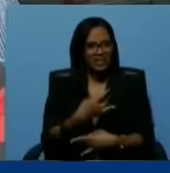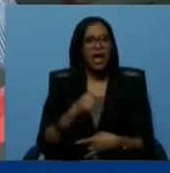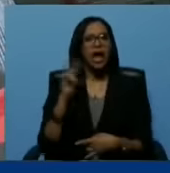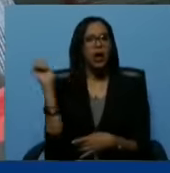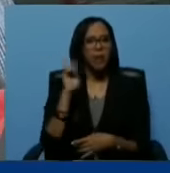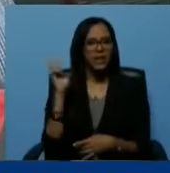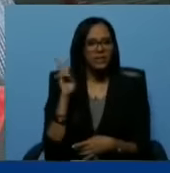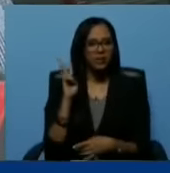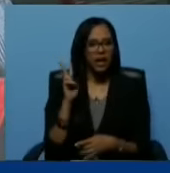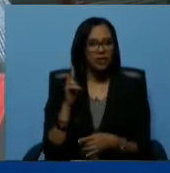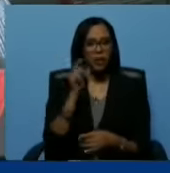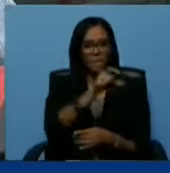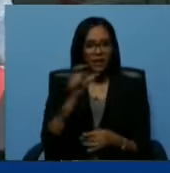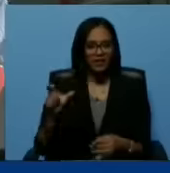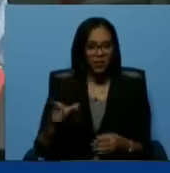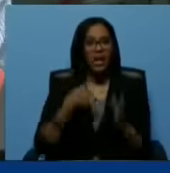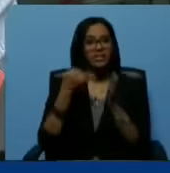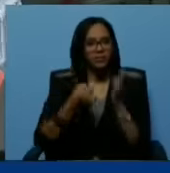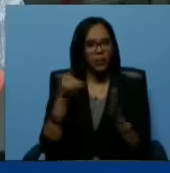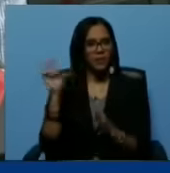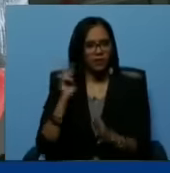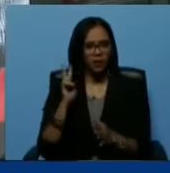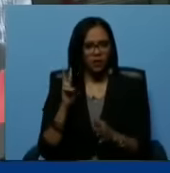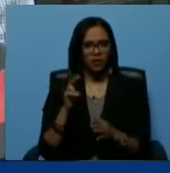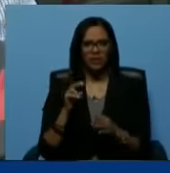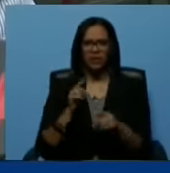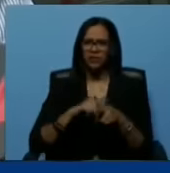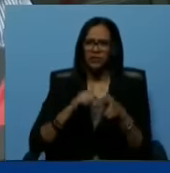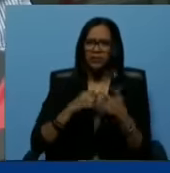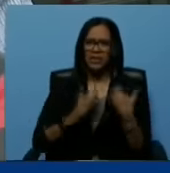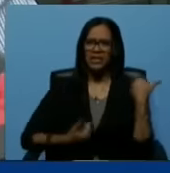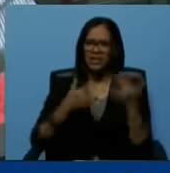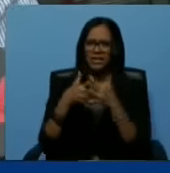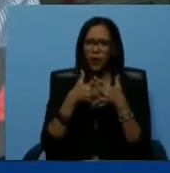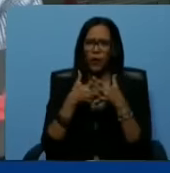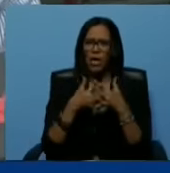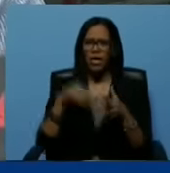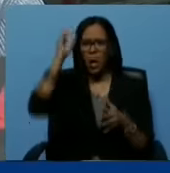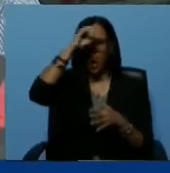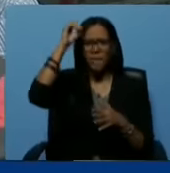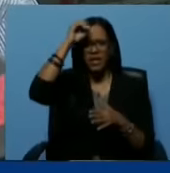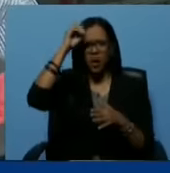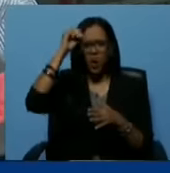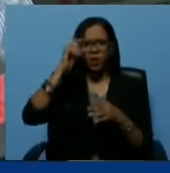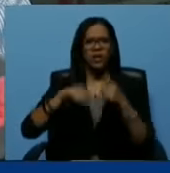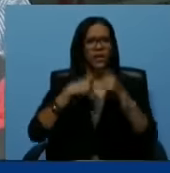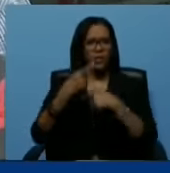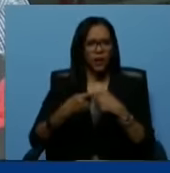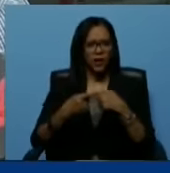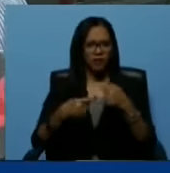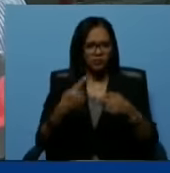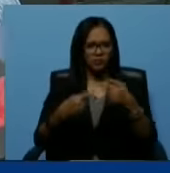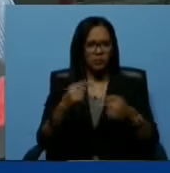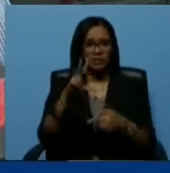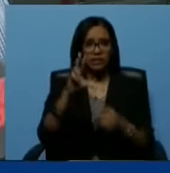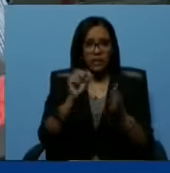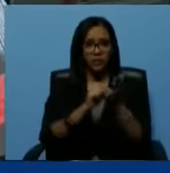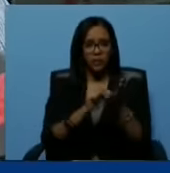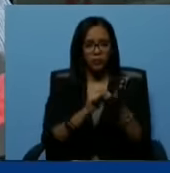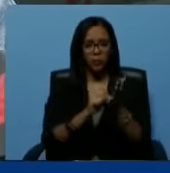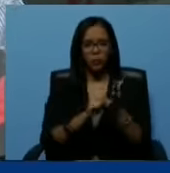instituciones venezolanas. Entonces él da una opinión y a la media hora lo desmienten unos voceros del Departamento de